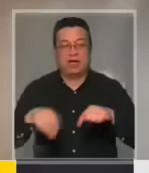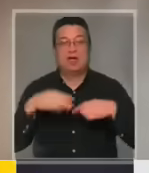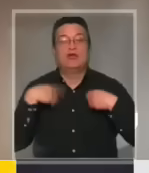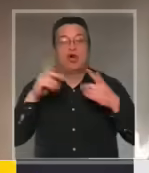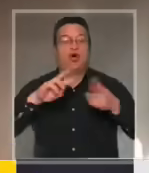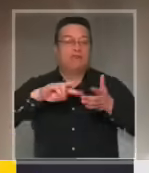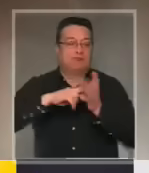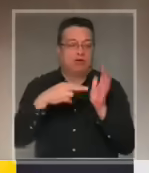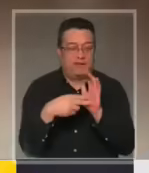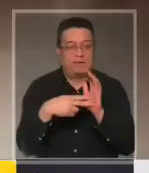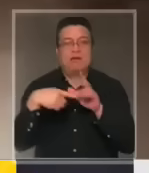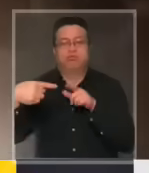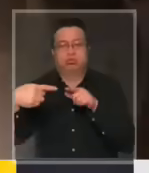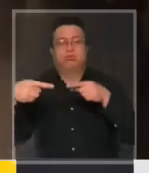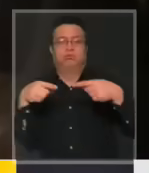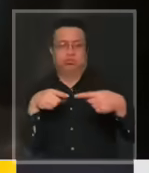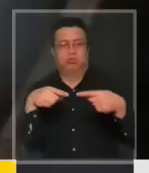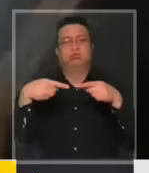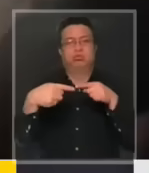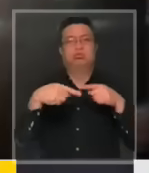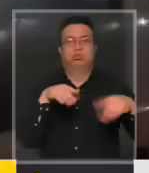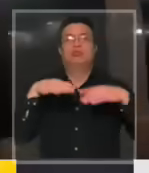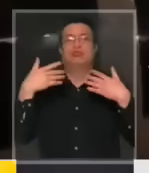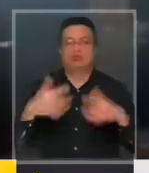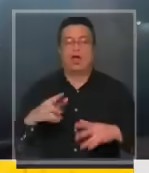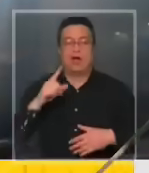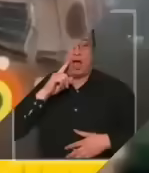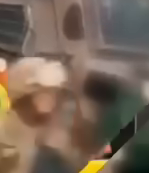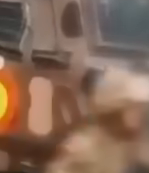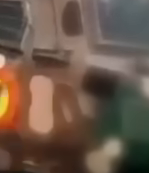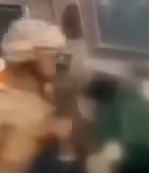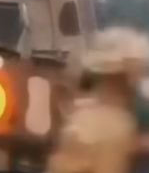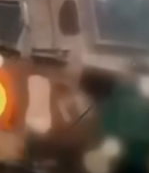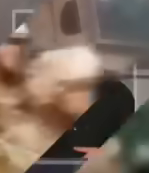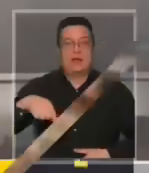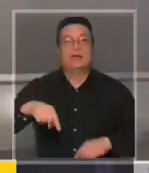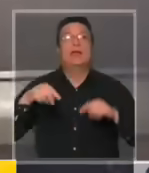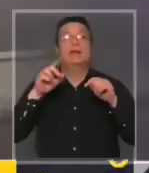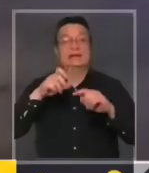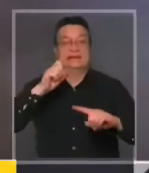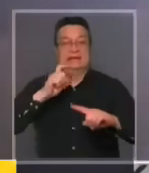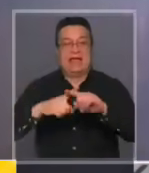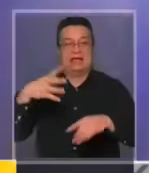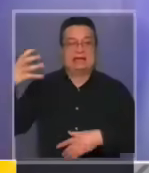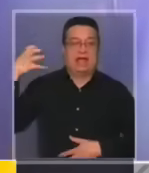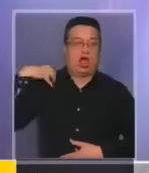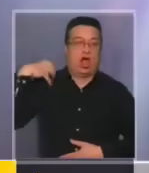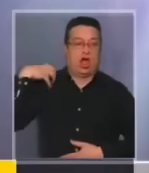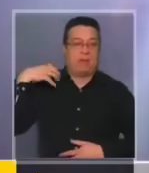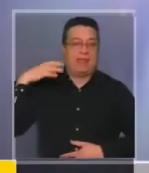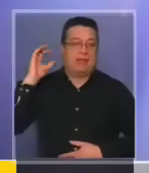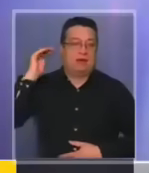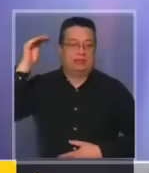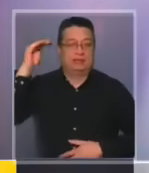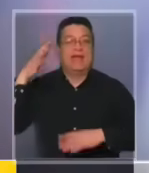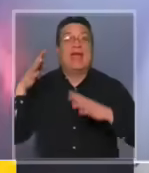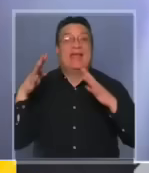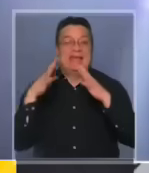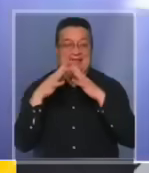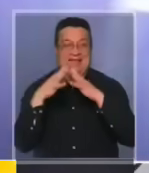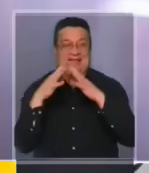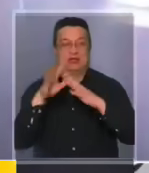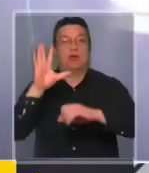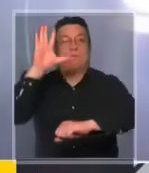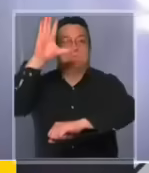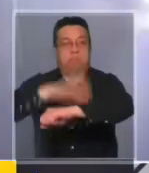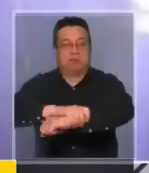se ha realizado o se ha producido acá en la ciudad, el excomandante del ejército, Juan José Zúñiga, ha sido